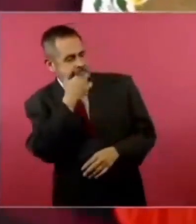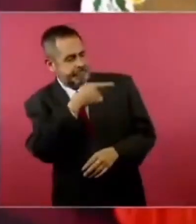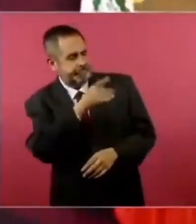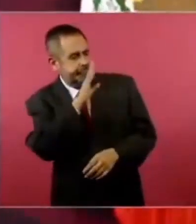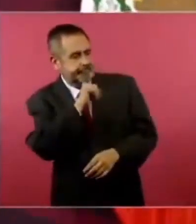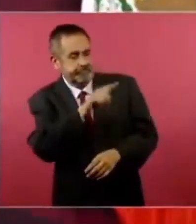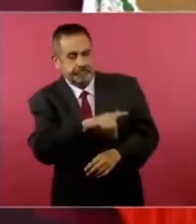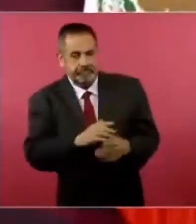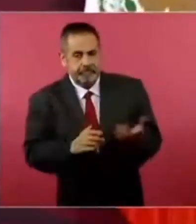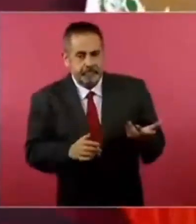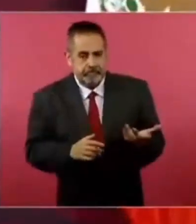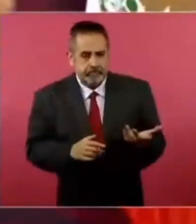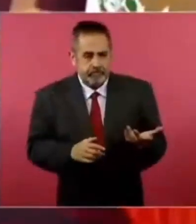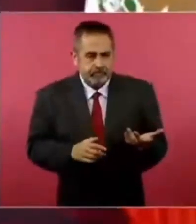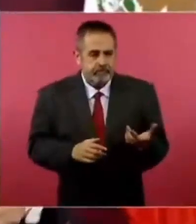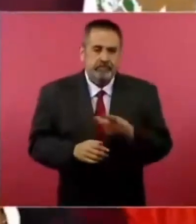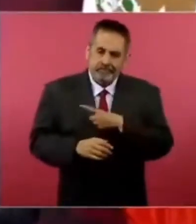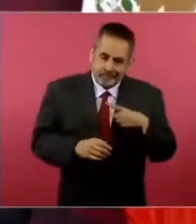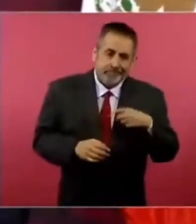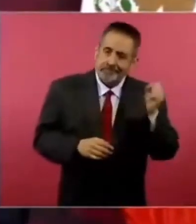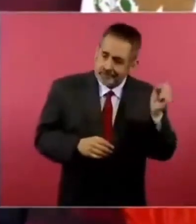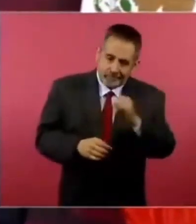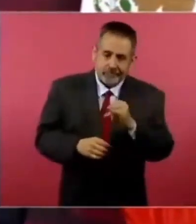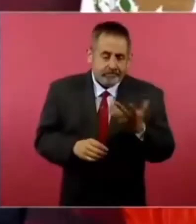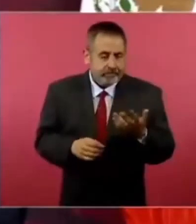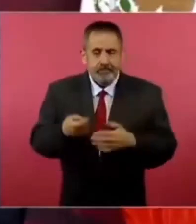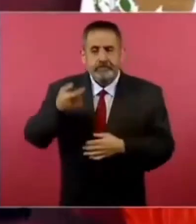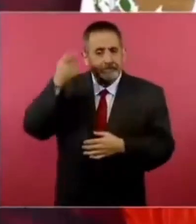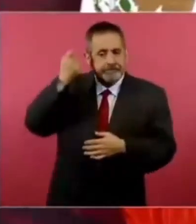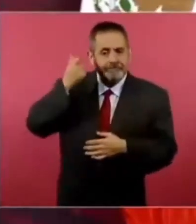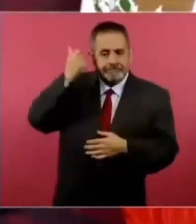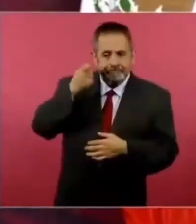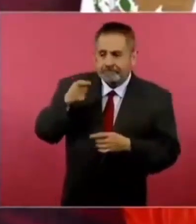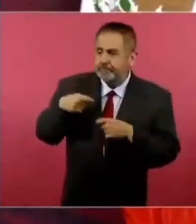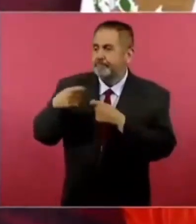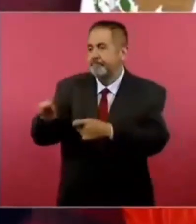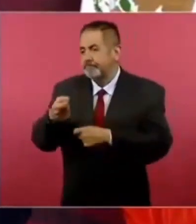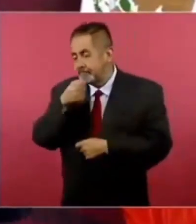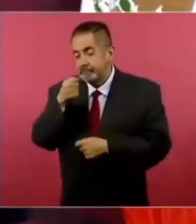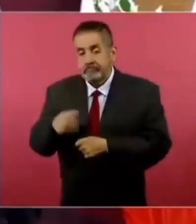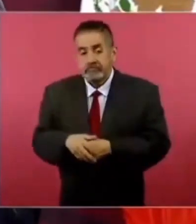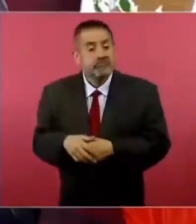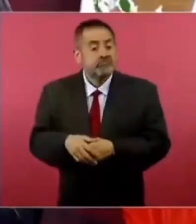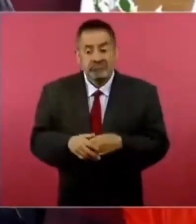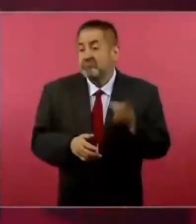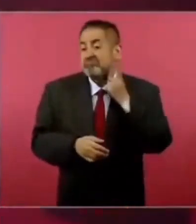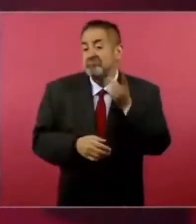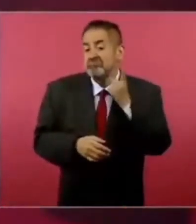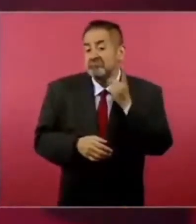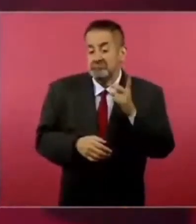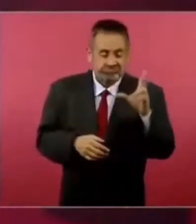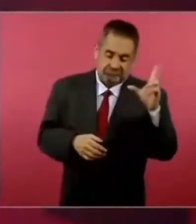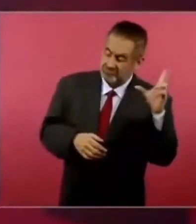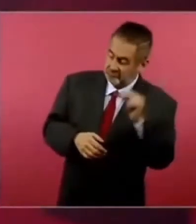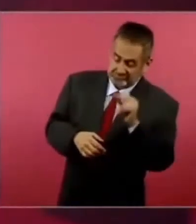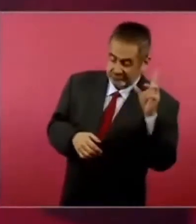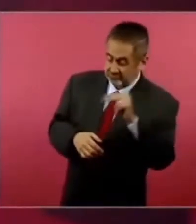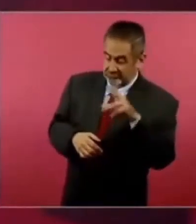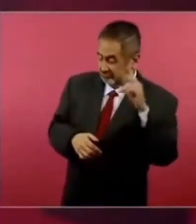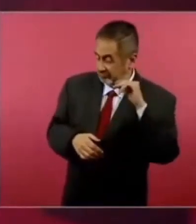de que se le entregue la pensión a los adultos mayores? Pues votaron en contra los diputados. Pero ya en el